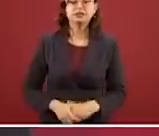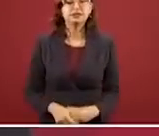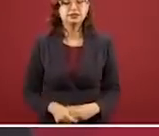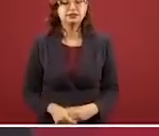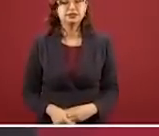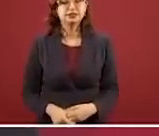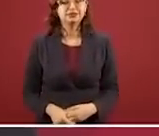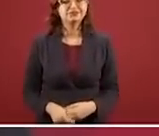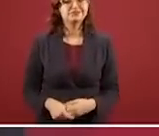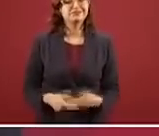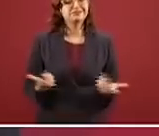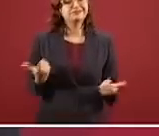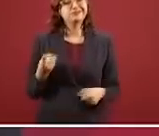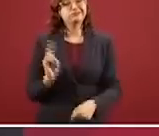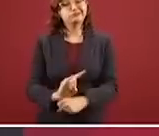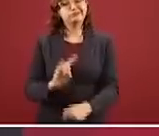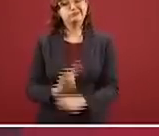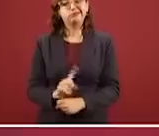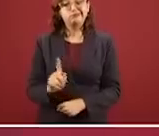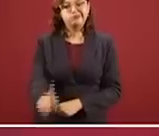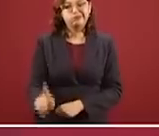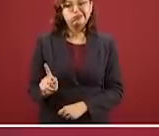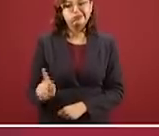la simulación que hasta